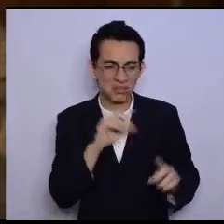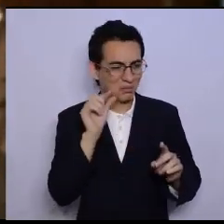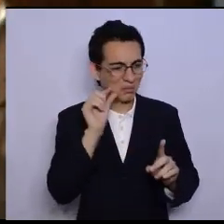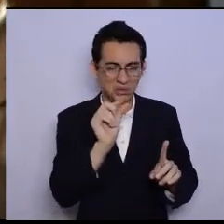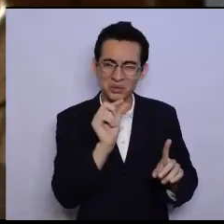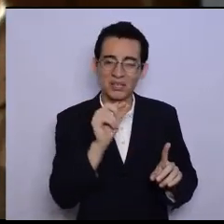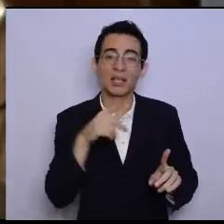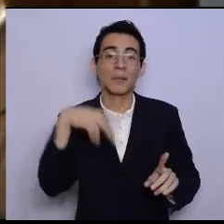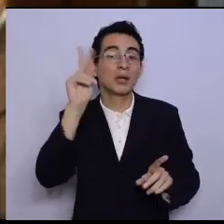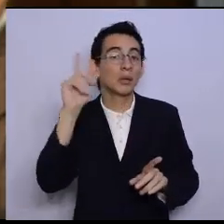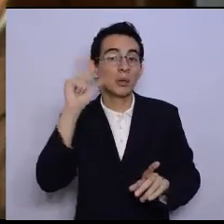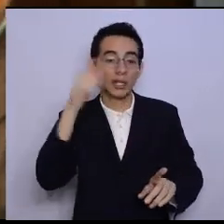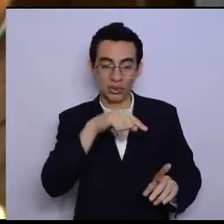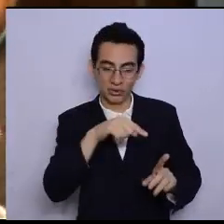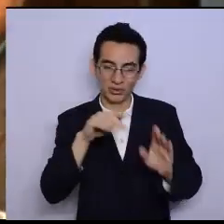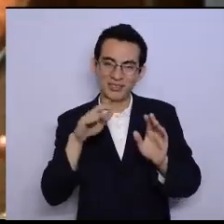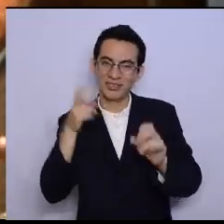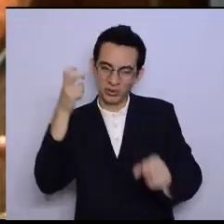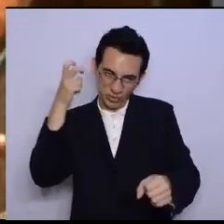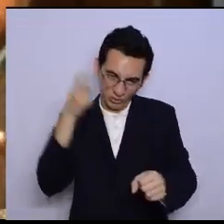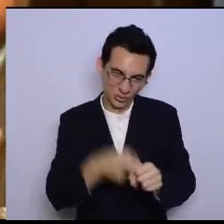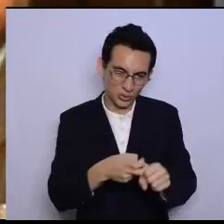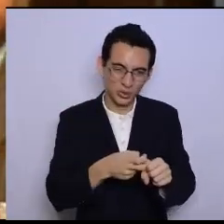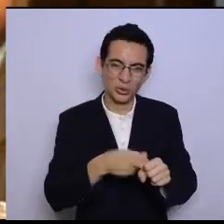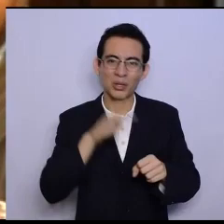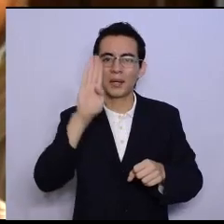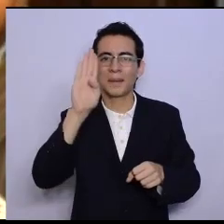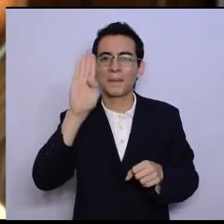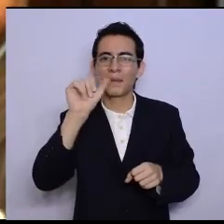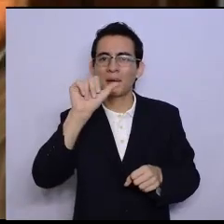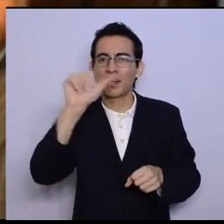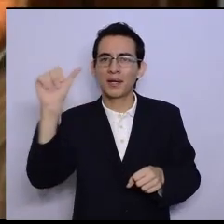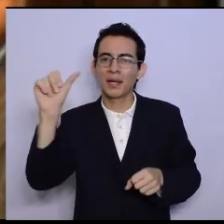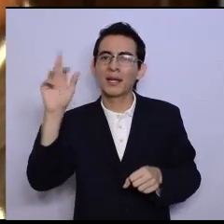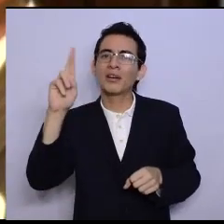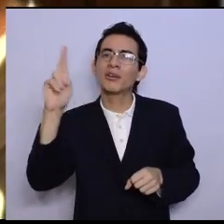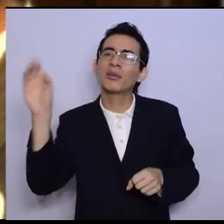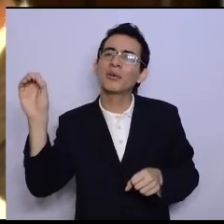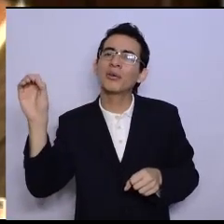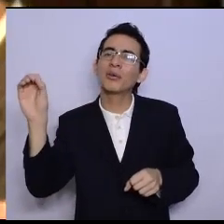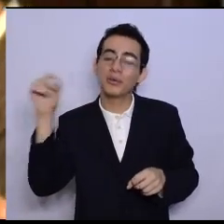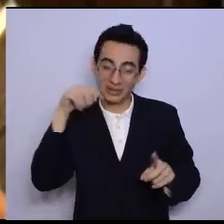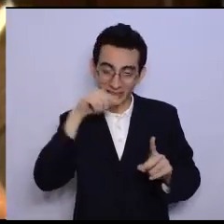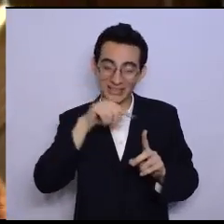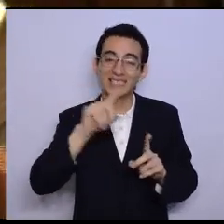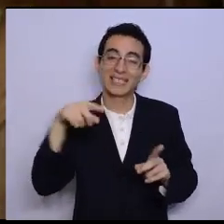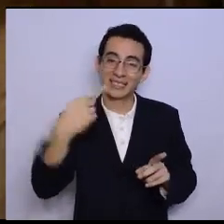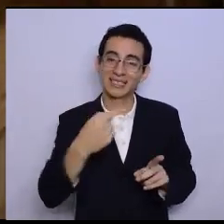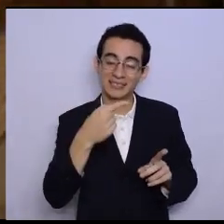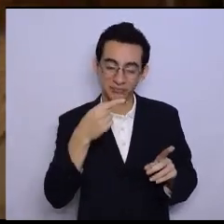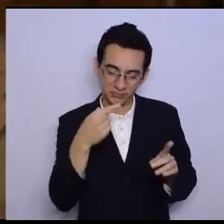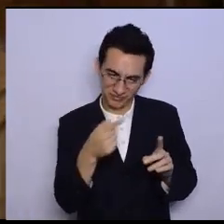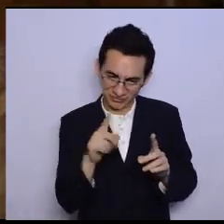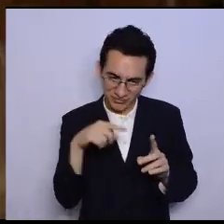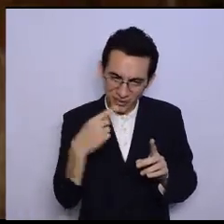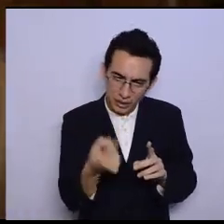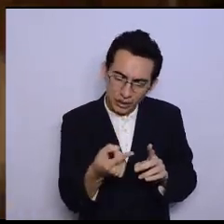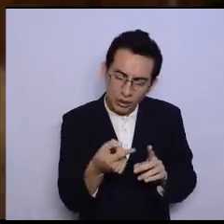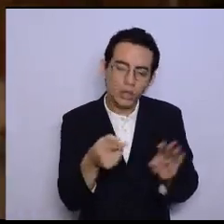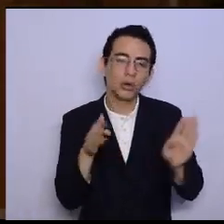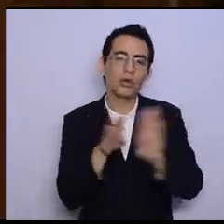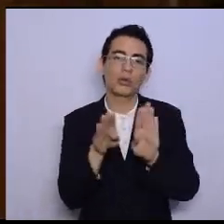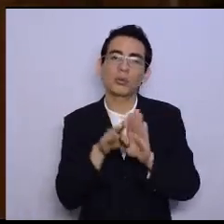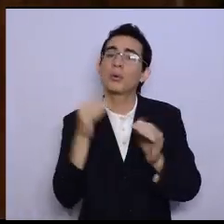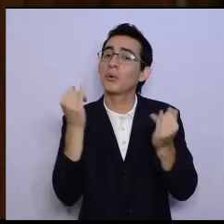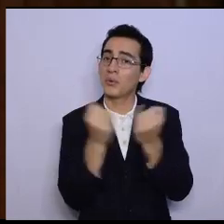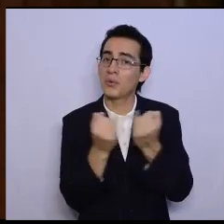vez endurecido el barro, ya no se puede hacer nada. El metal del oro, a más pureza,